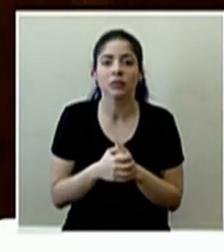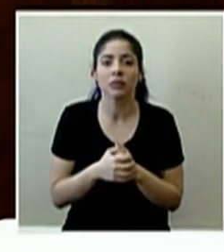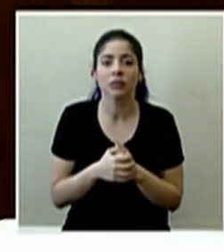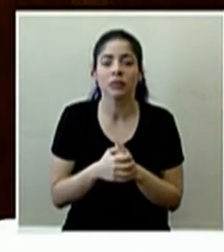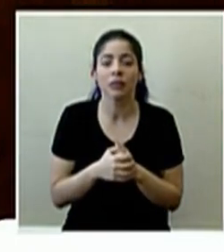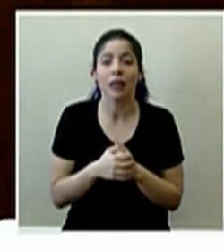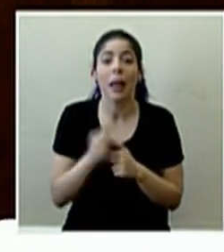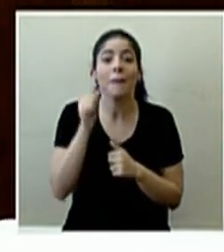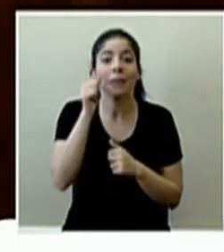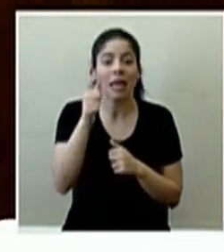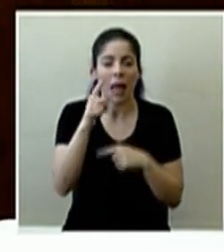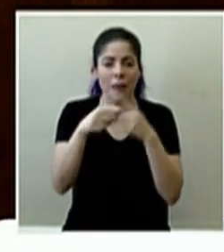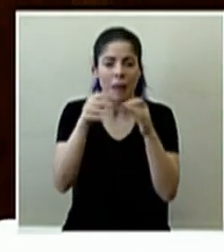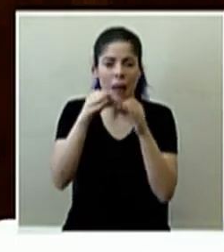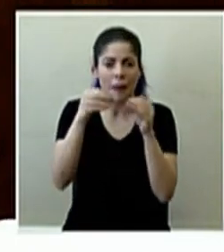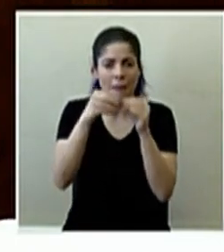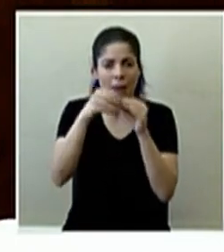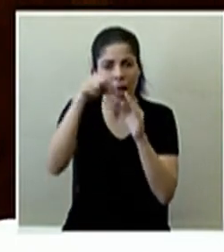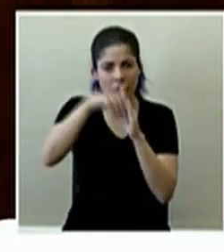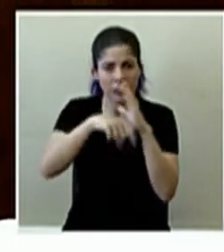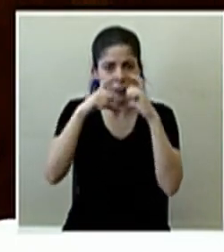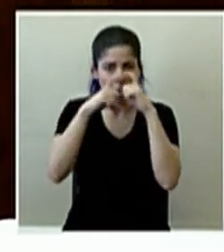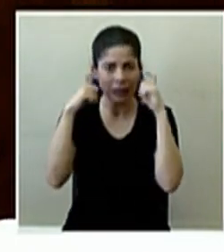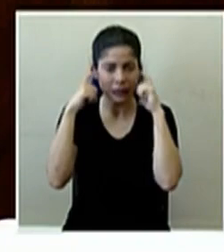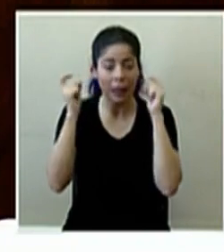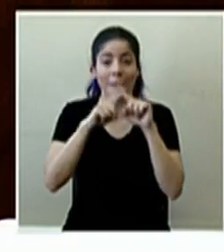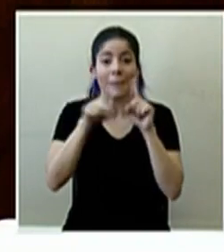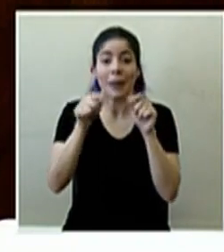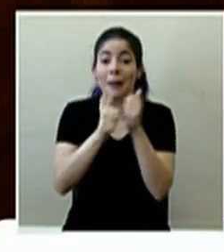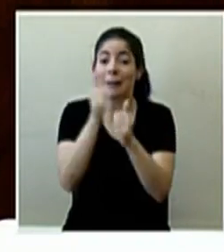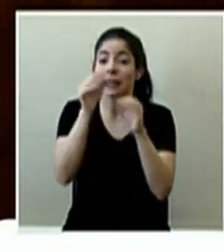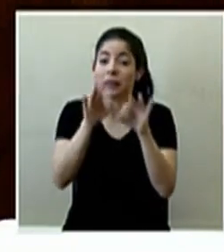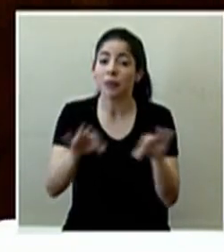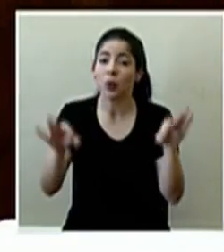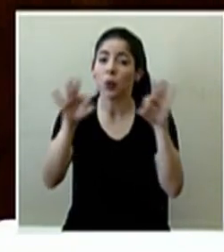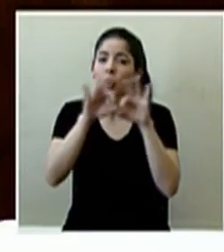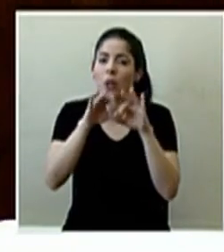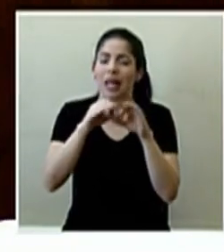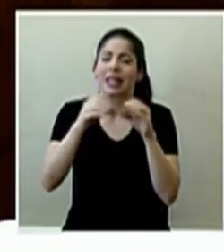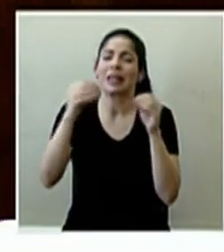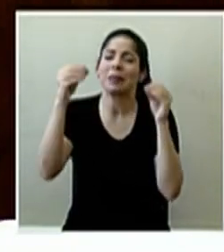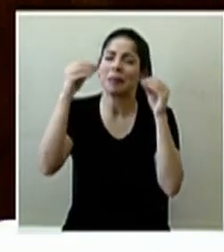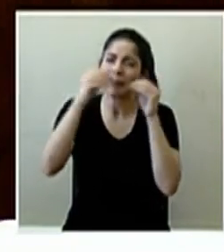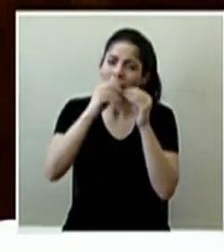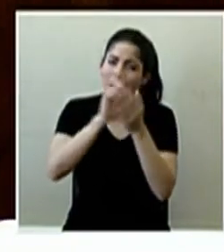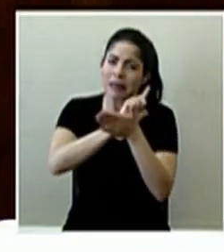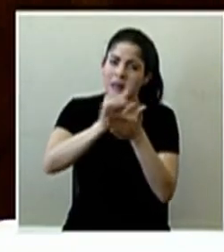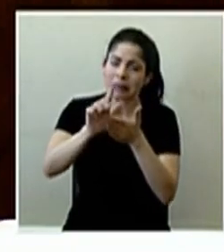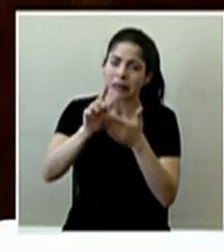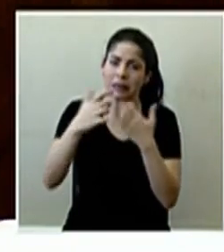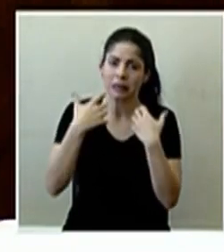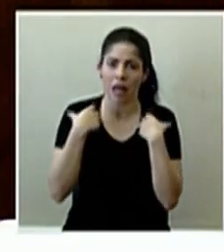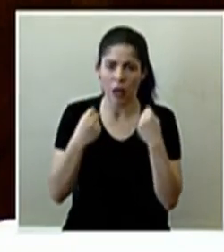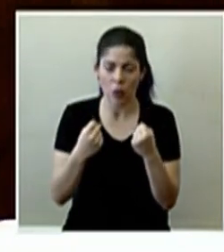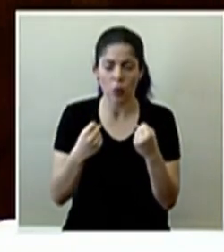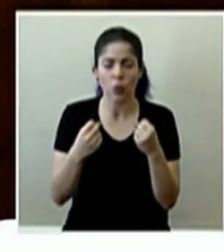a partir de mañana, pero lo más importante aquí es extremar las medidas higiénico-sanitarias, es